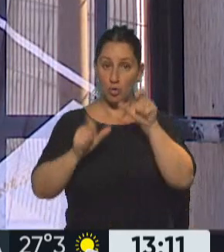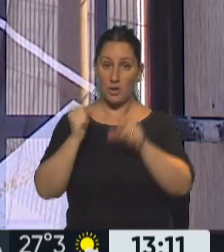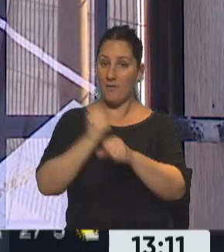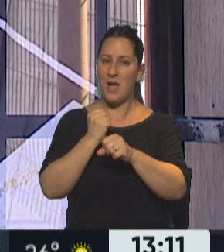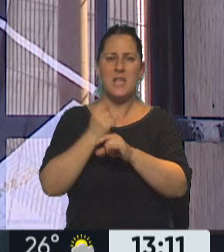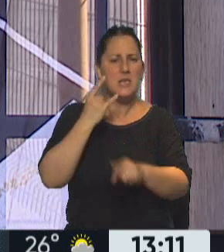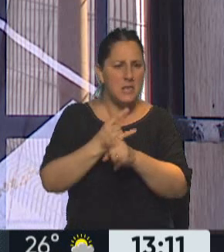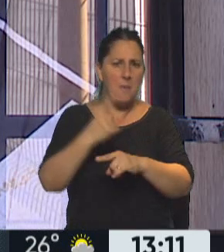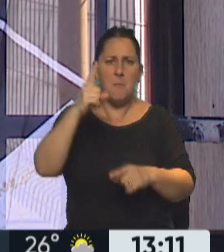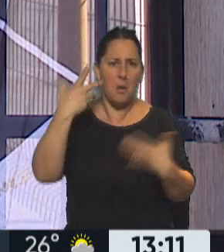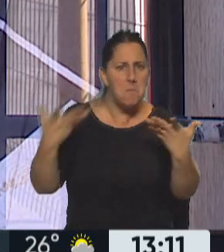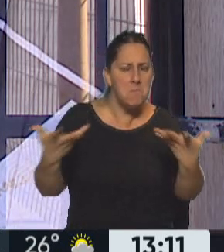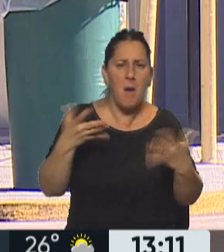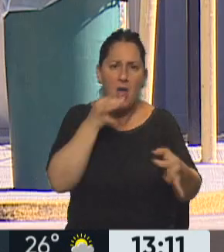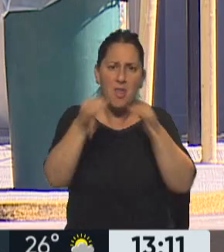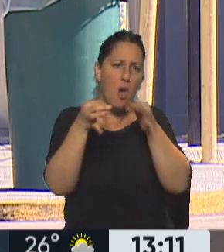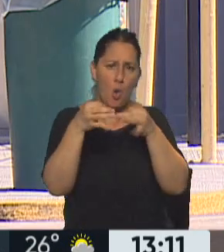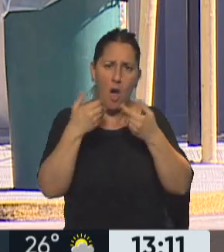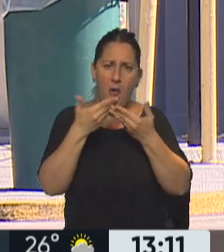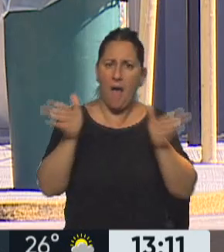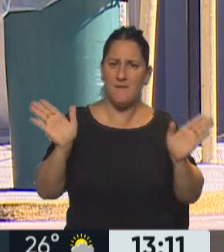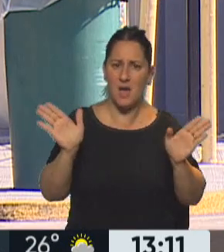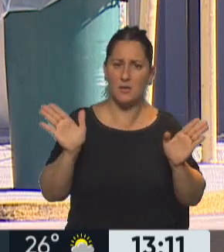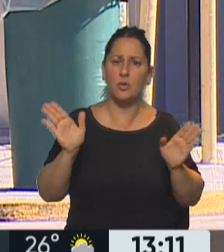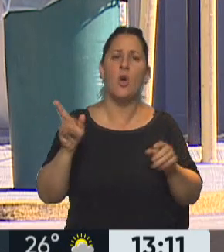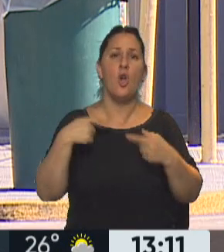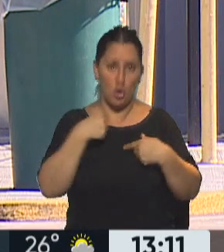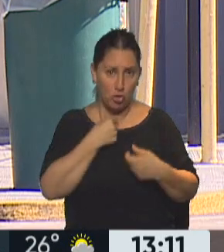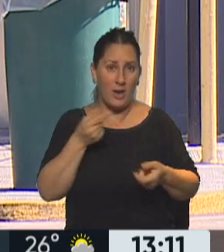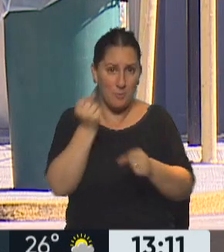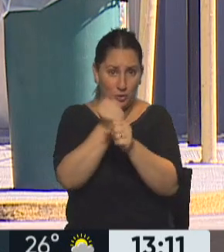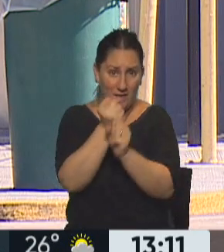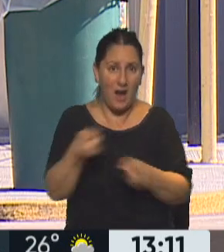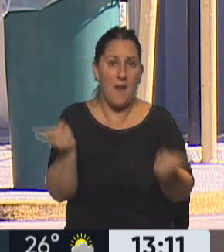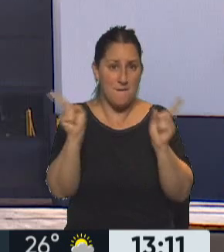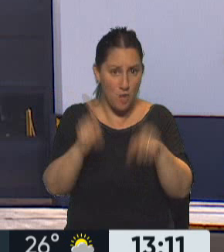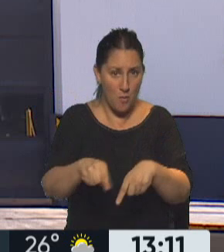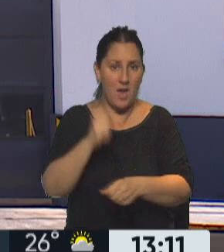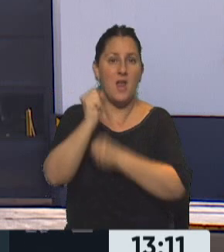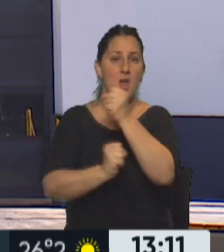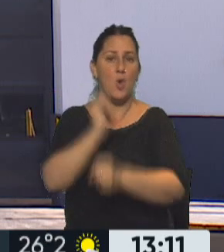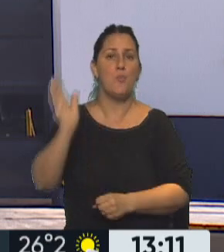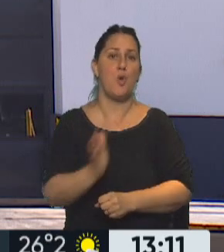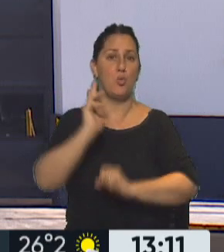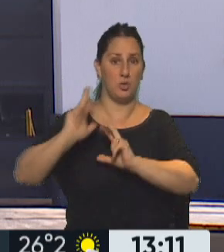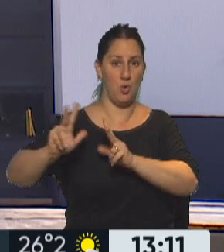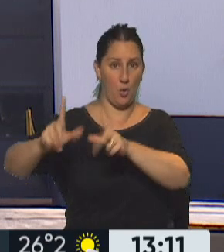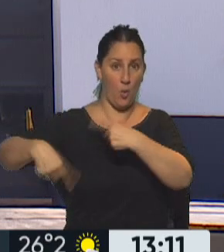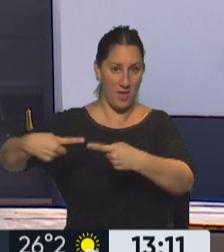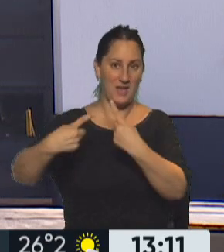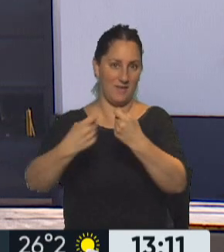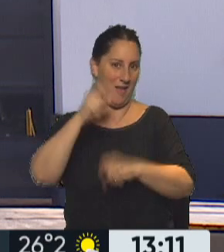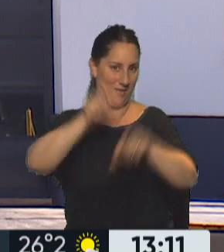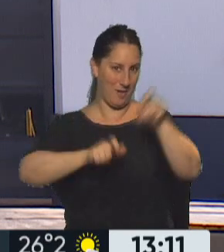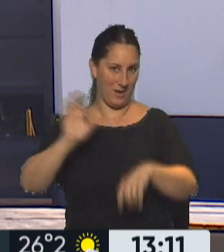con la mejor predisposición para el diálogo. Nuestra intención es volver a trabajar, está bien, y producir estas cubiertas que son necesarias para toda la